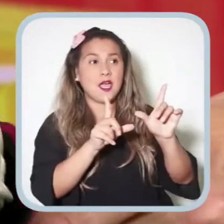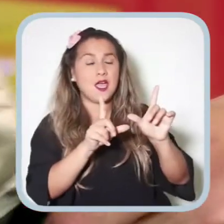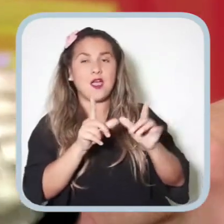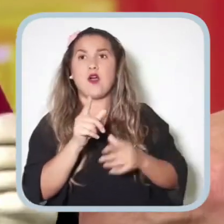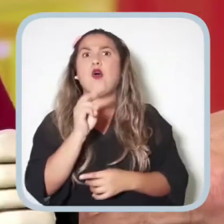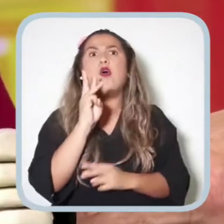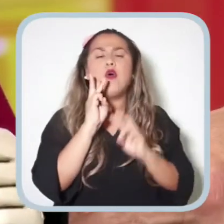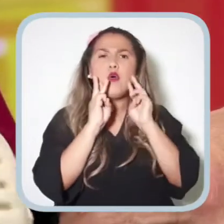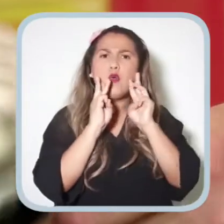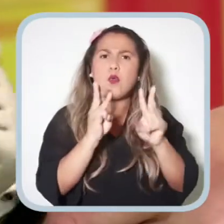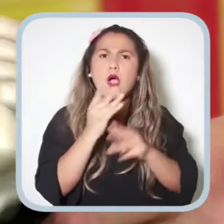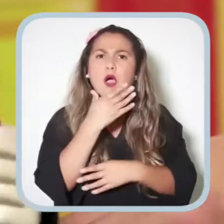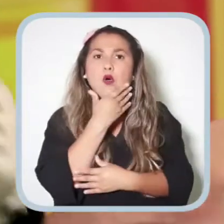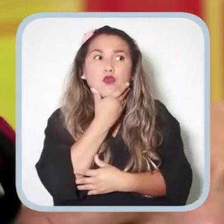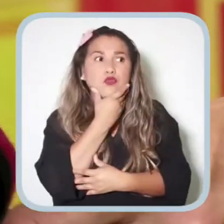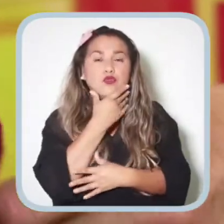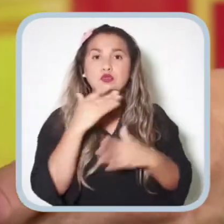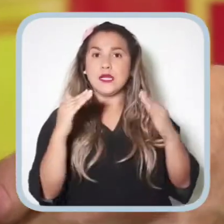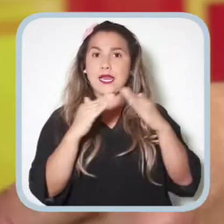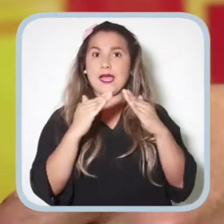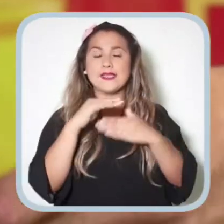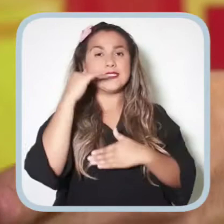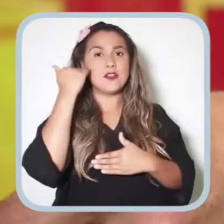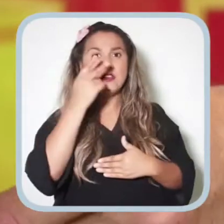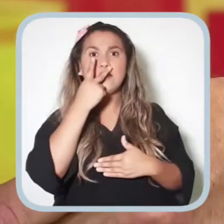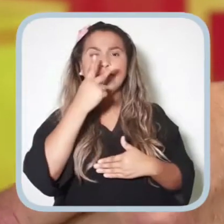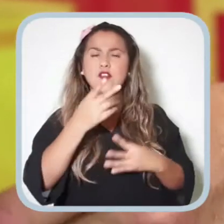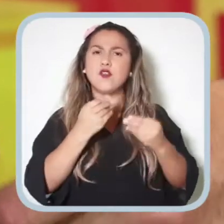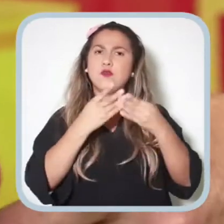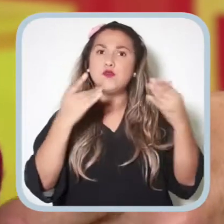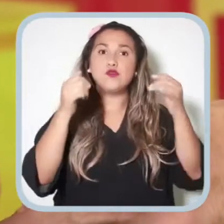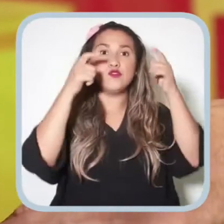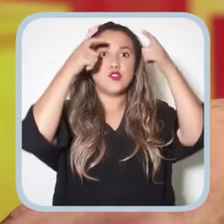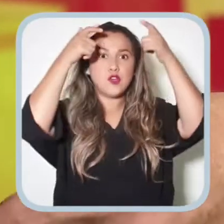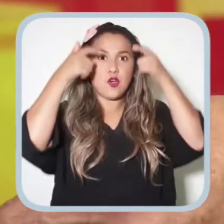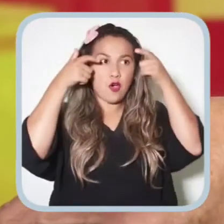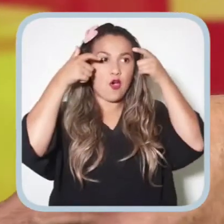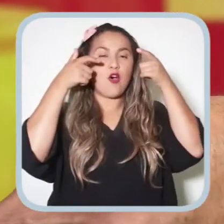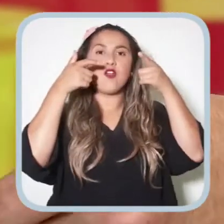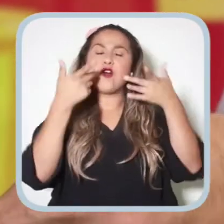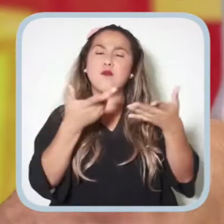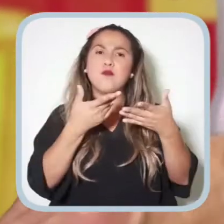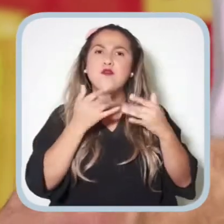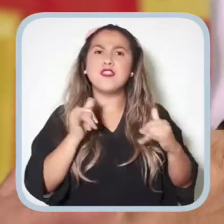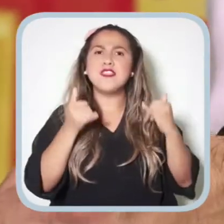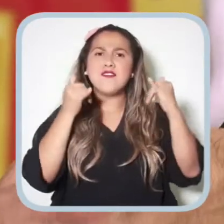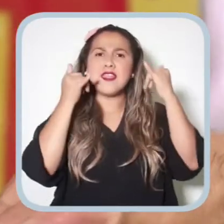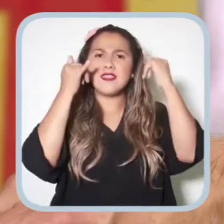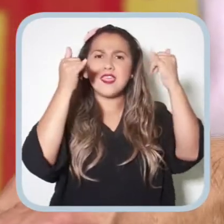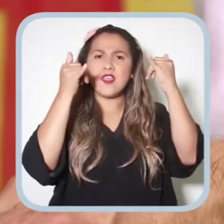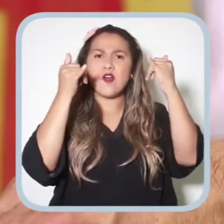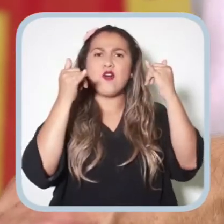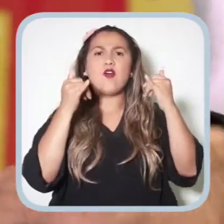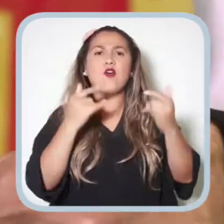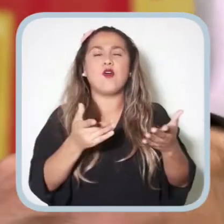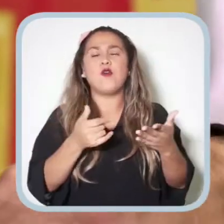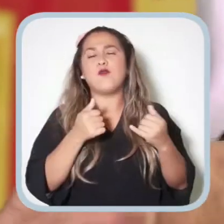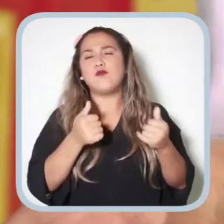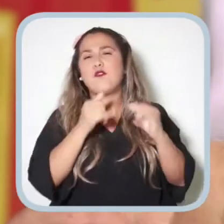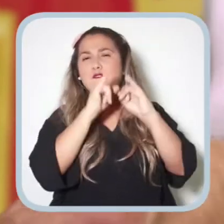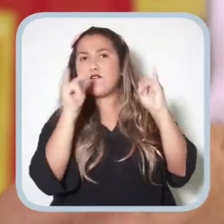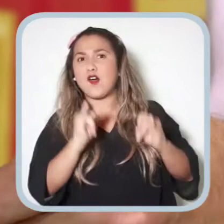de los niños y niñas veo muchos gorros y muchas entretenidas formas en sus gorros divertidos.